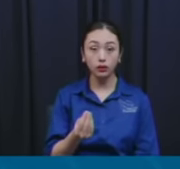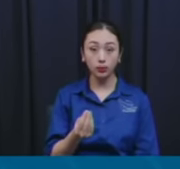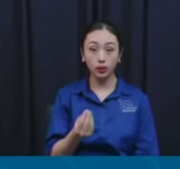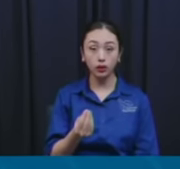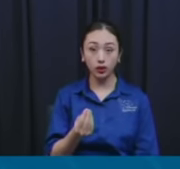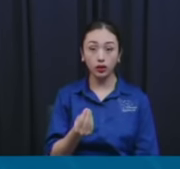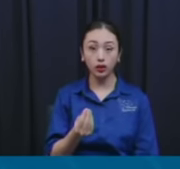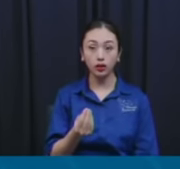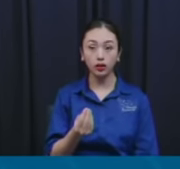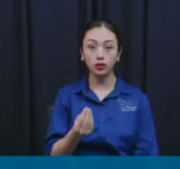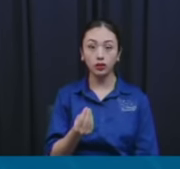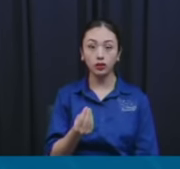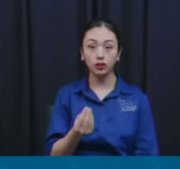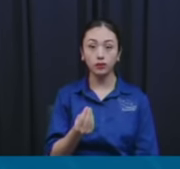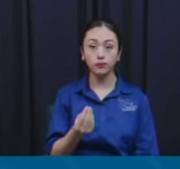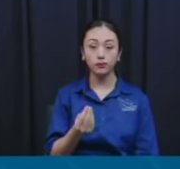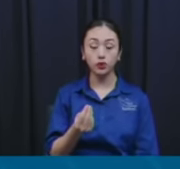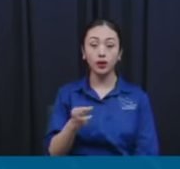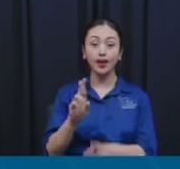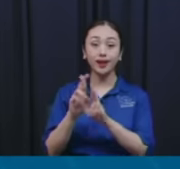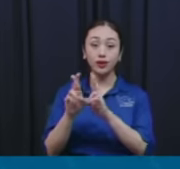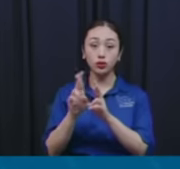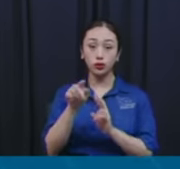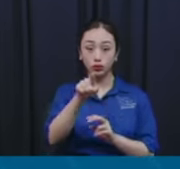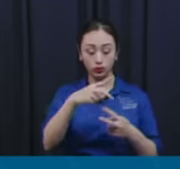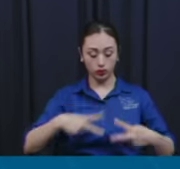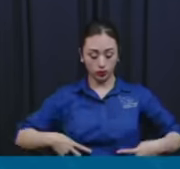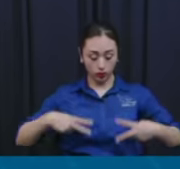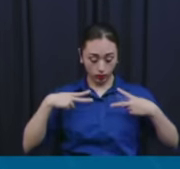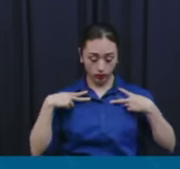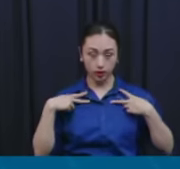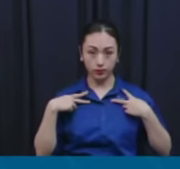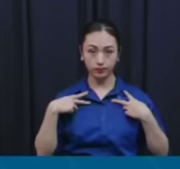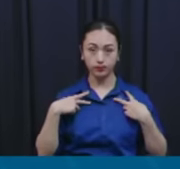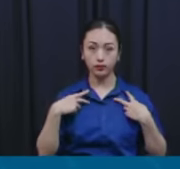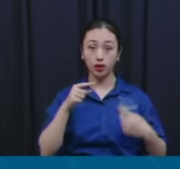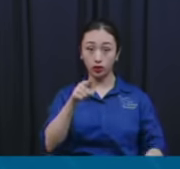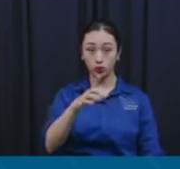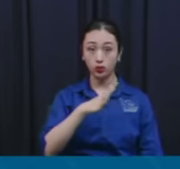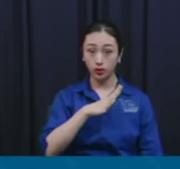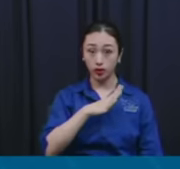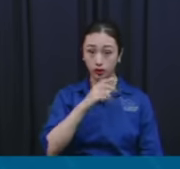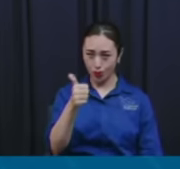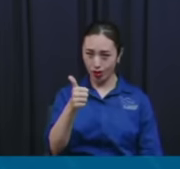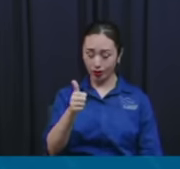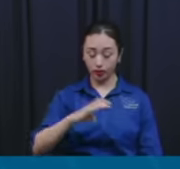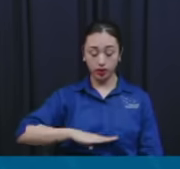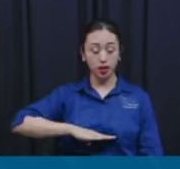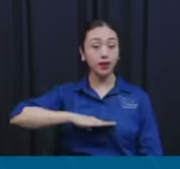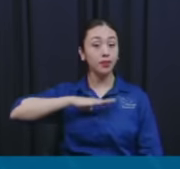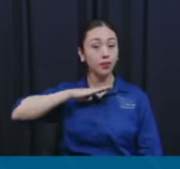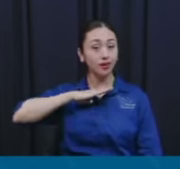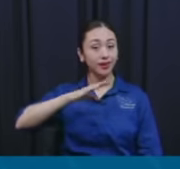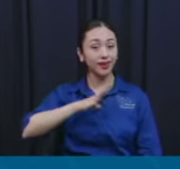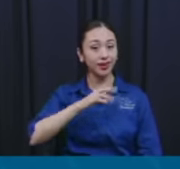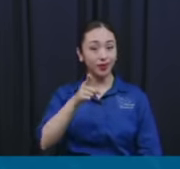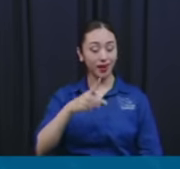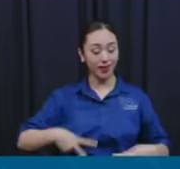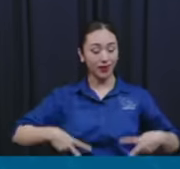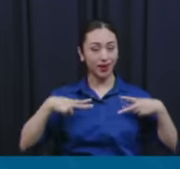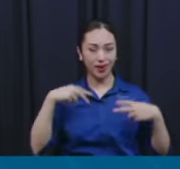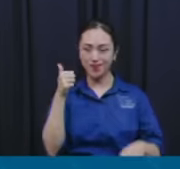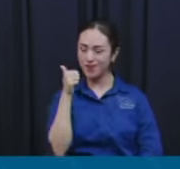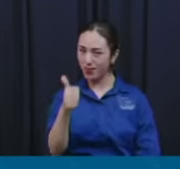tu vida si tienes buenos sentimientos vas a tener una vida extraordinaria esta fue la otra que